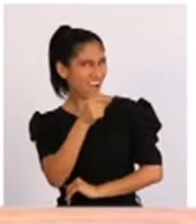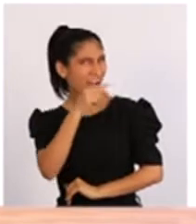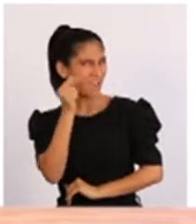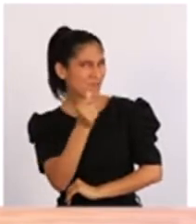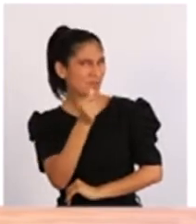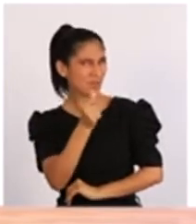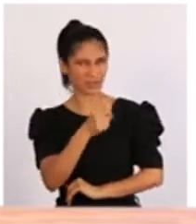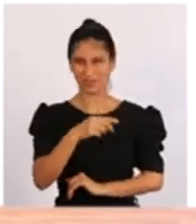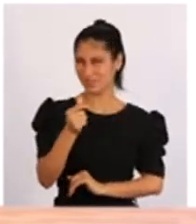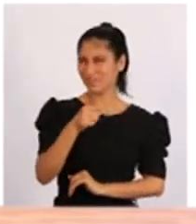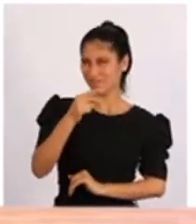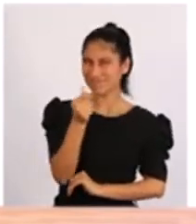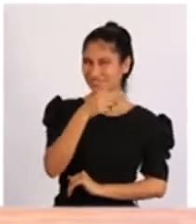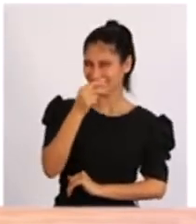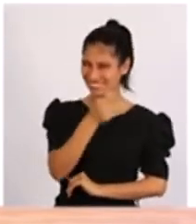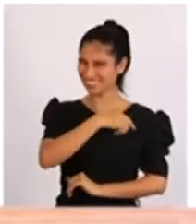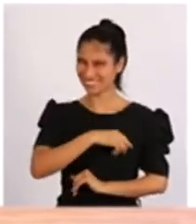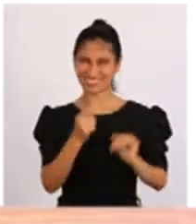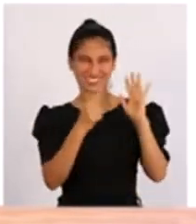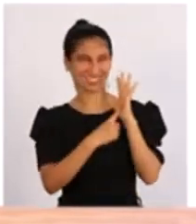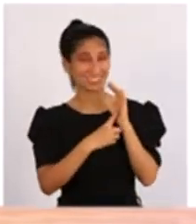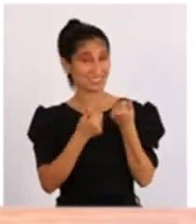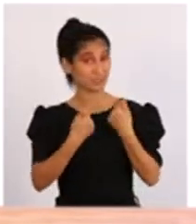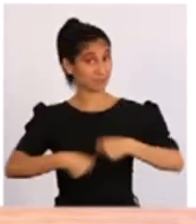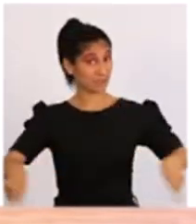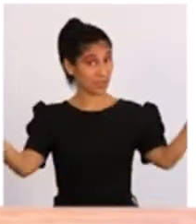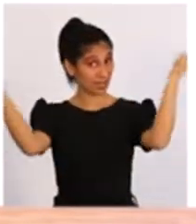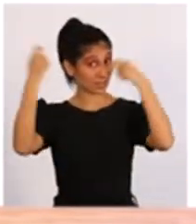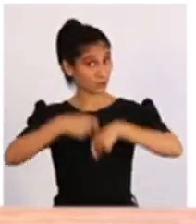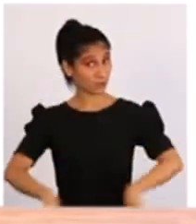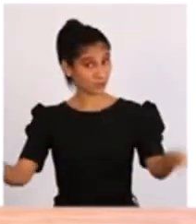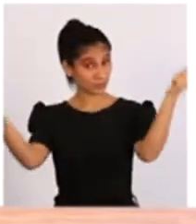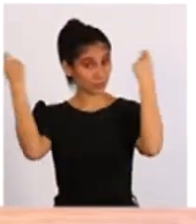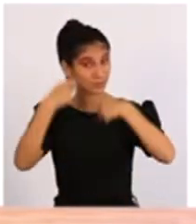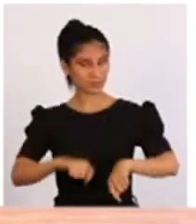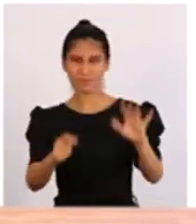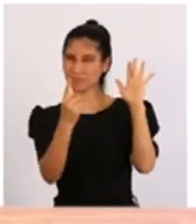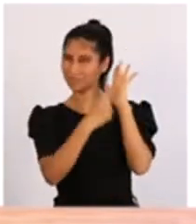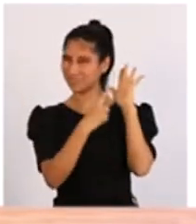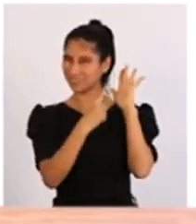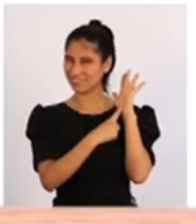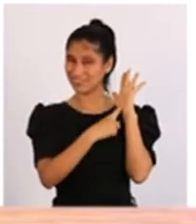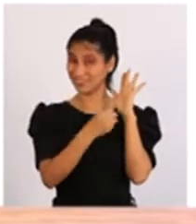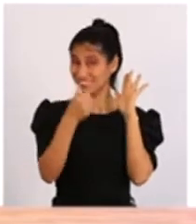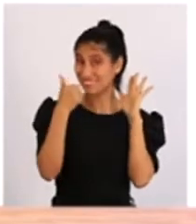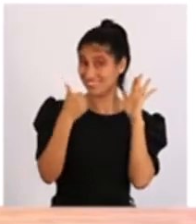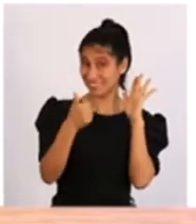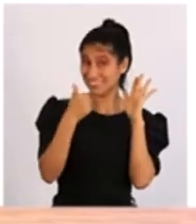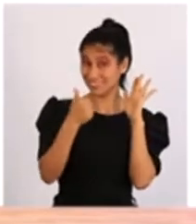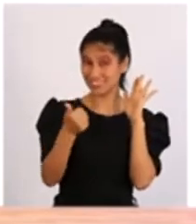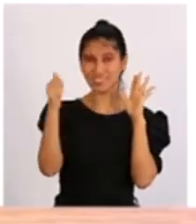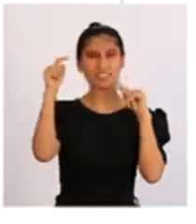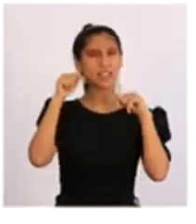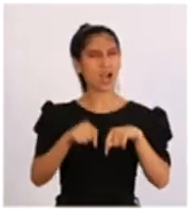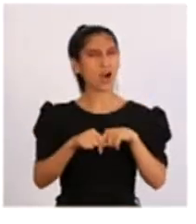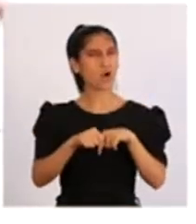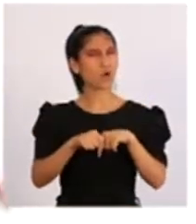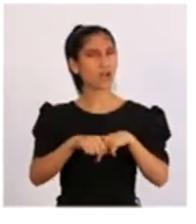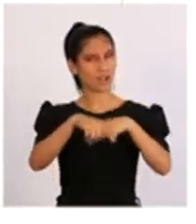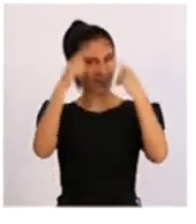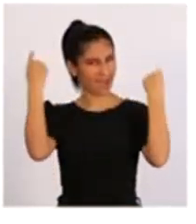pa, pa, pa, pa, pa, pa, pa. Brazos. Círculo. Bien. Y ahora hacia